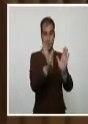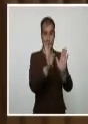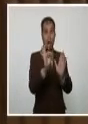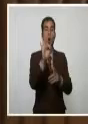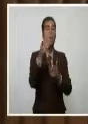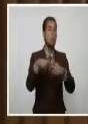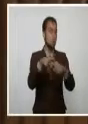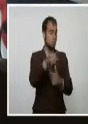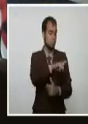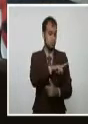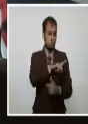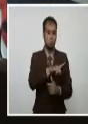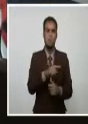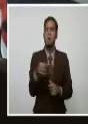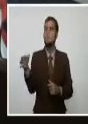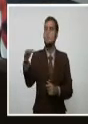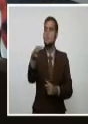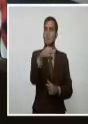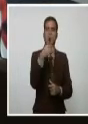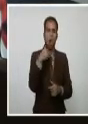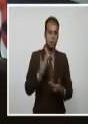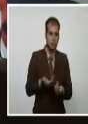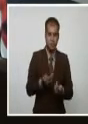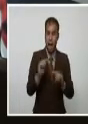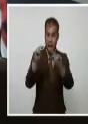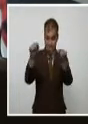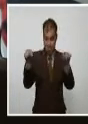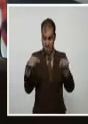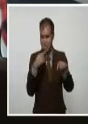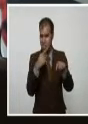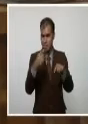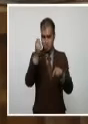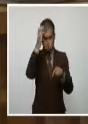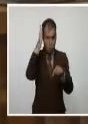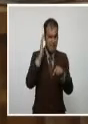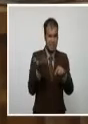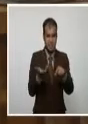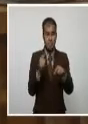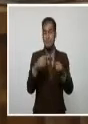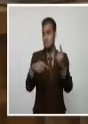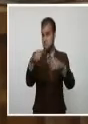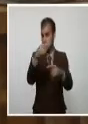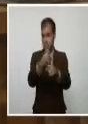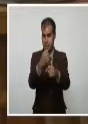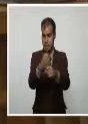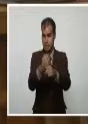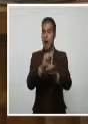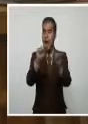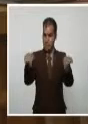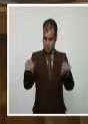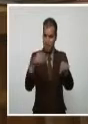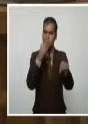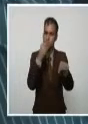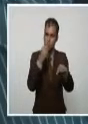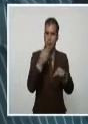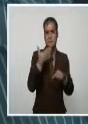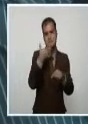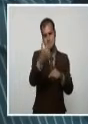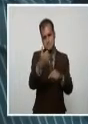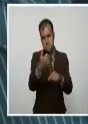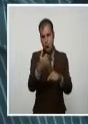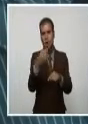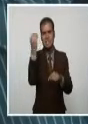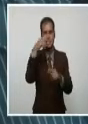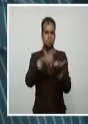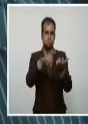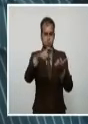cada estructura de base, escenario en el que, a decir de Díaz-Canel, reside la principal fuerza para dinamizar y fortalecer la credibilidad